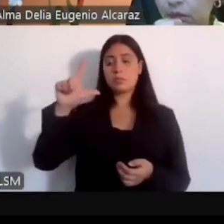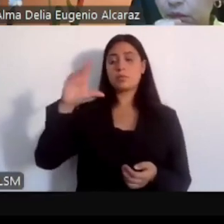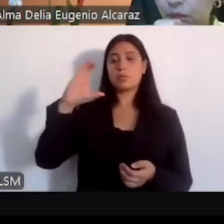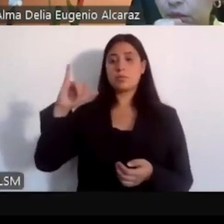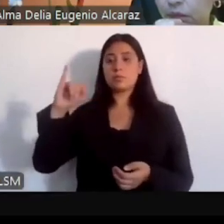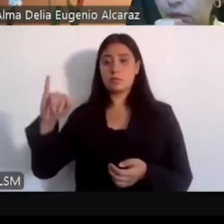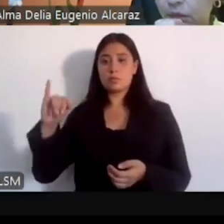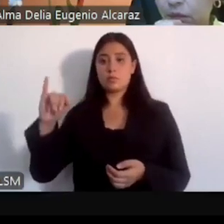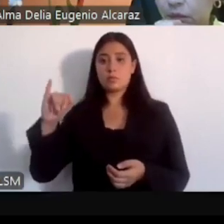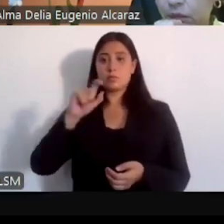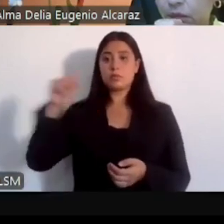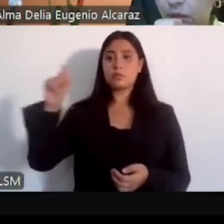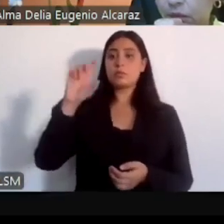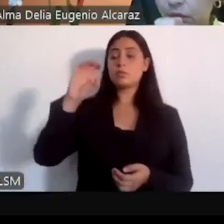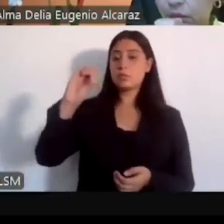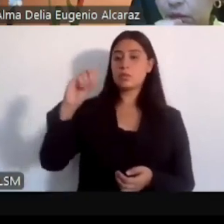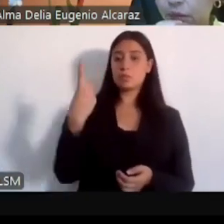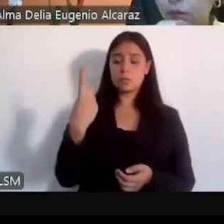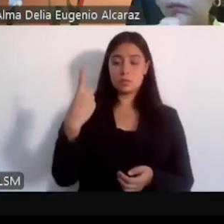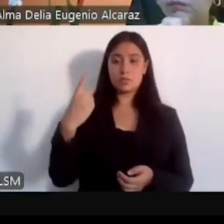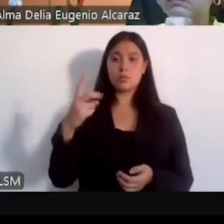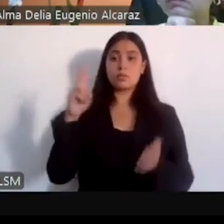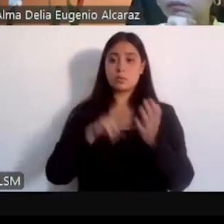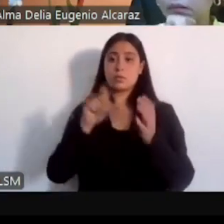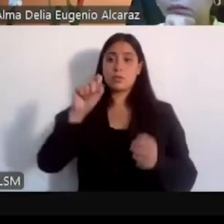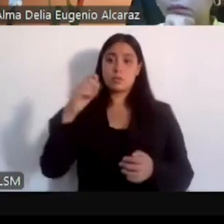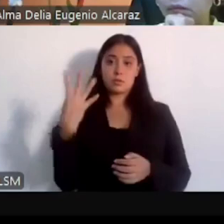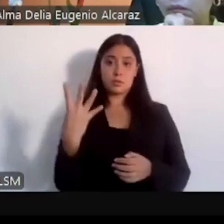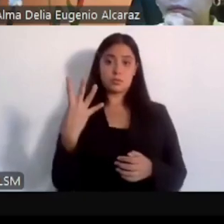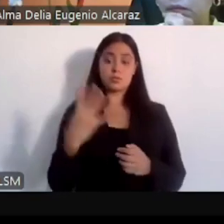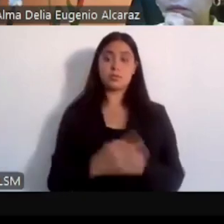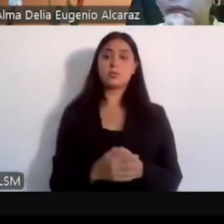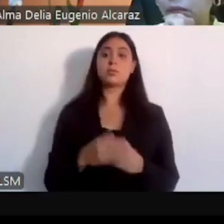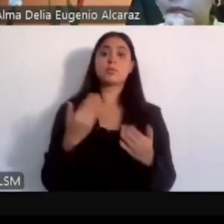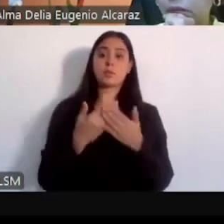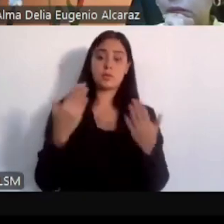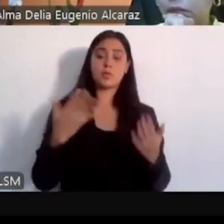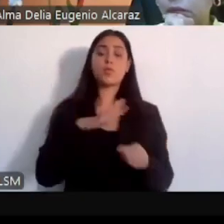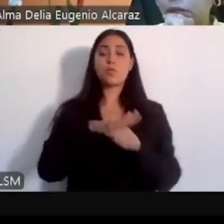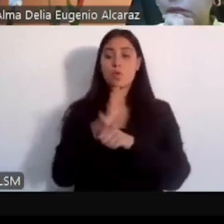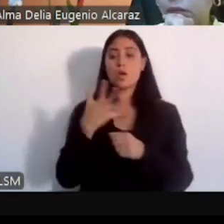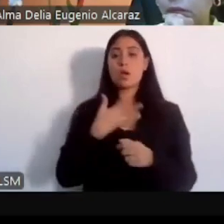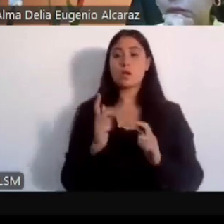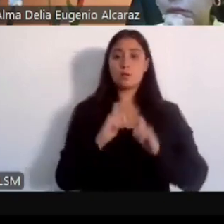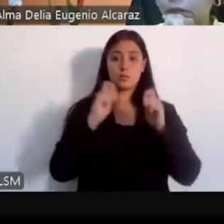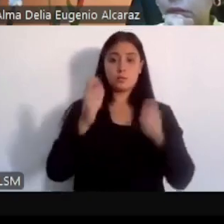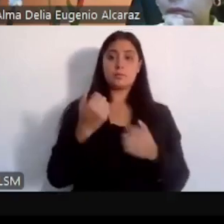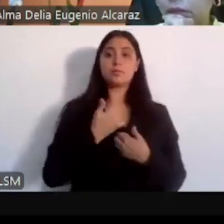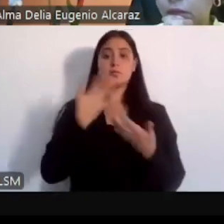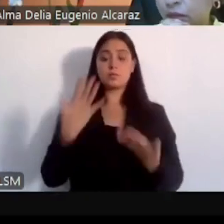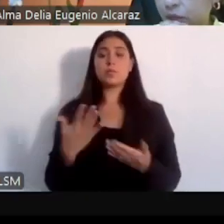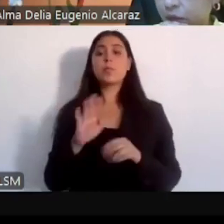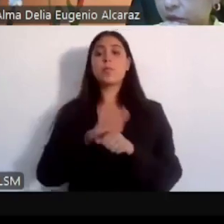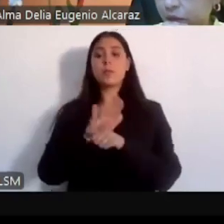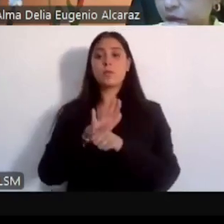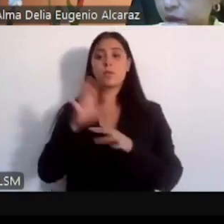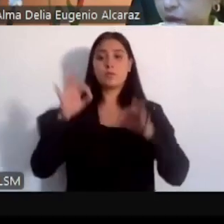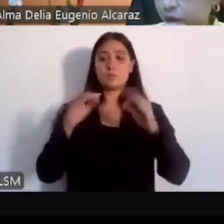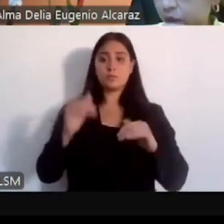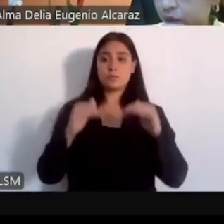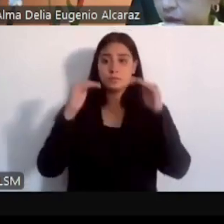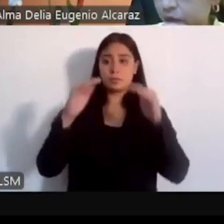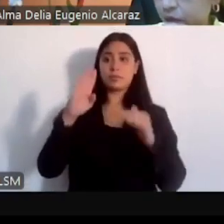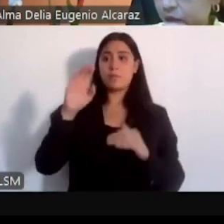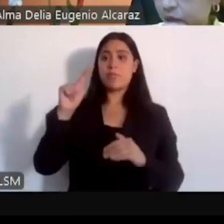dial 021 2024 el cual también fue turnado a la ponencia a cargo del magistrado José Inés betancur